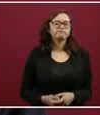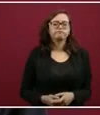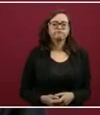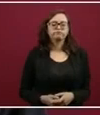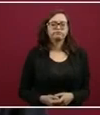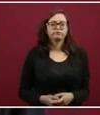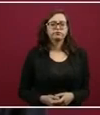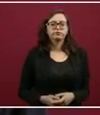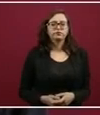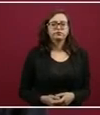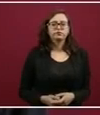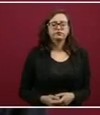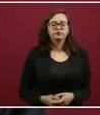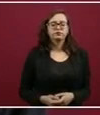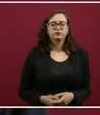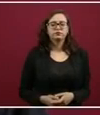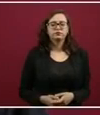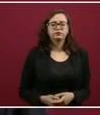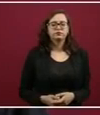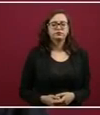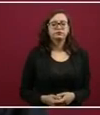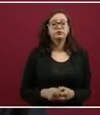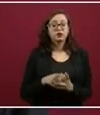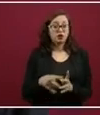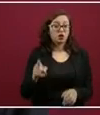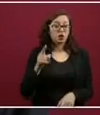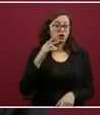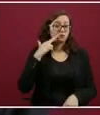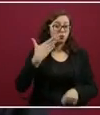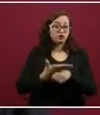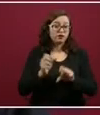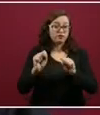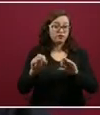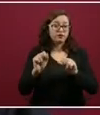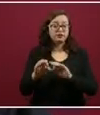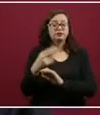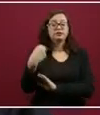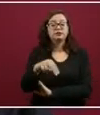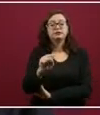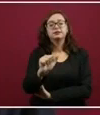Santiago Nieto, que es el encargado de esta oficina,